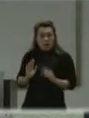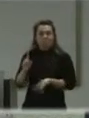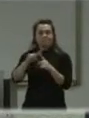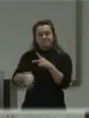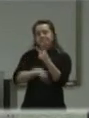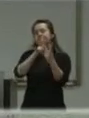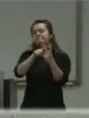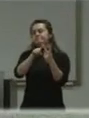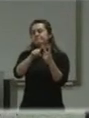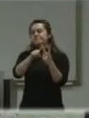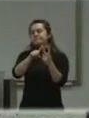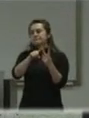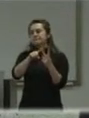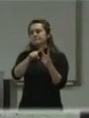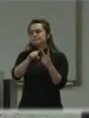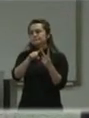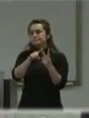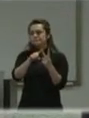tampoco